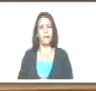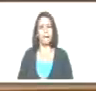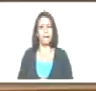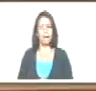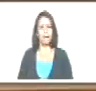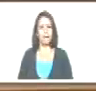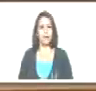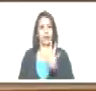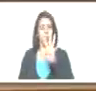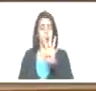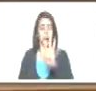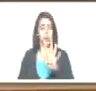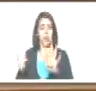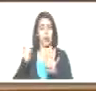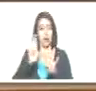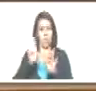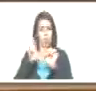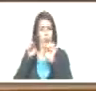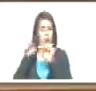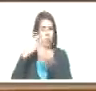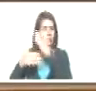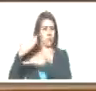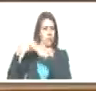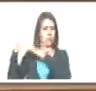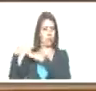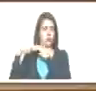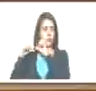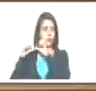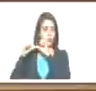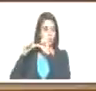República, que durante 40 años